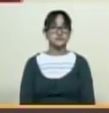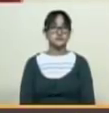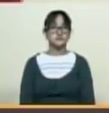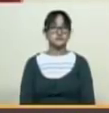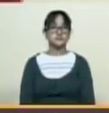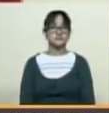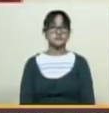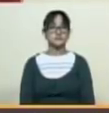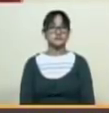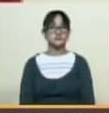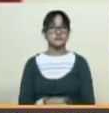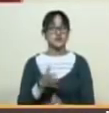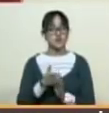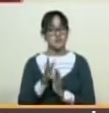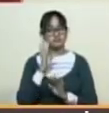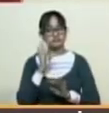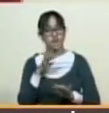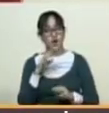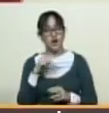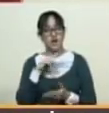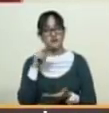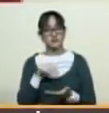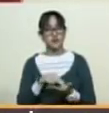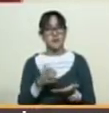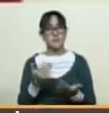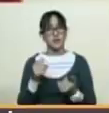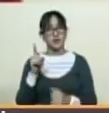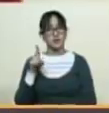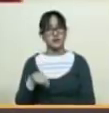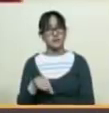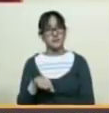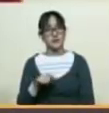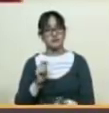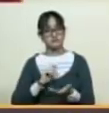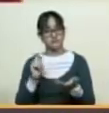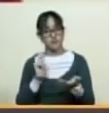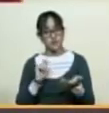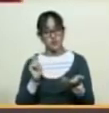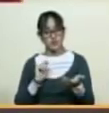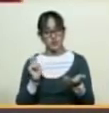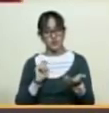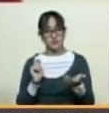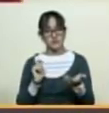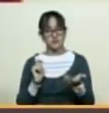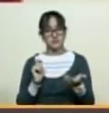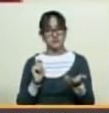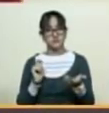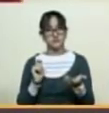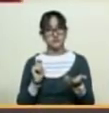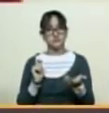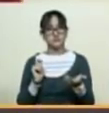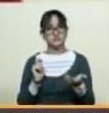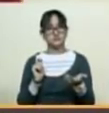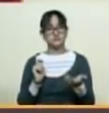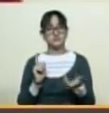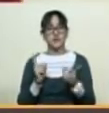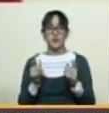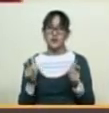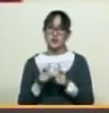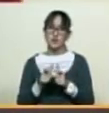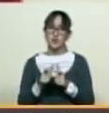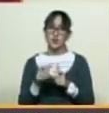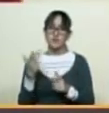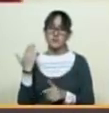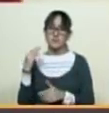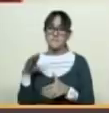Sobre la observación nacional que nos han solicitado también, tanto por escrito como en la reunión que tuvimos